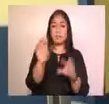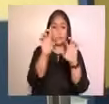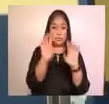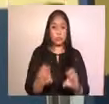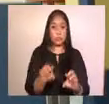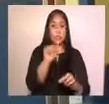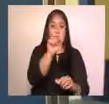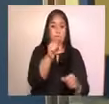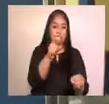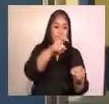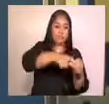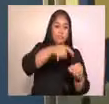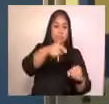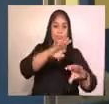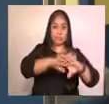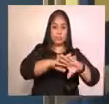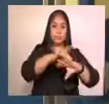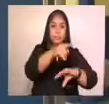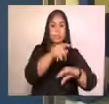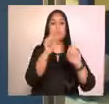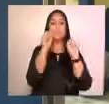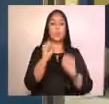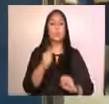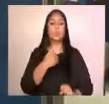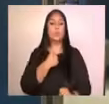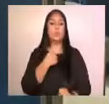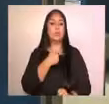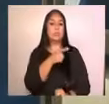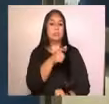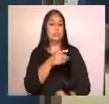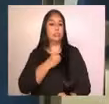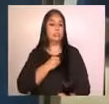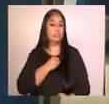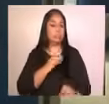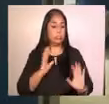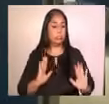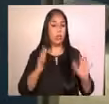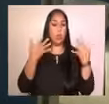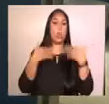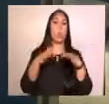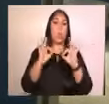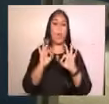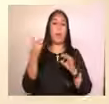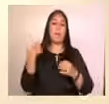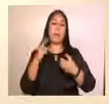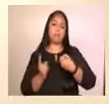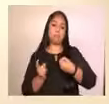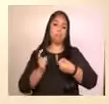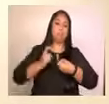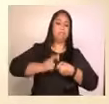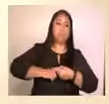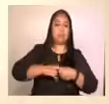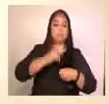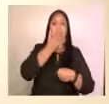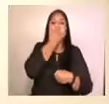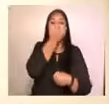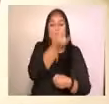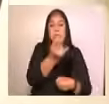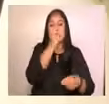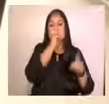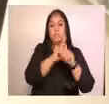una condena pueda encontrar, si así lo desea, una oportunidad de redención y un